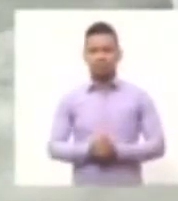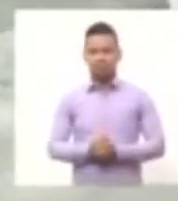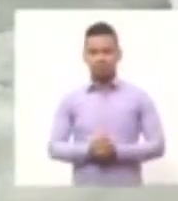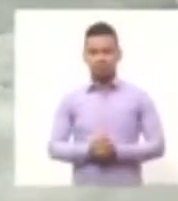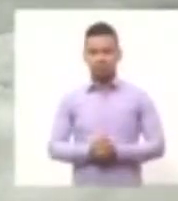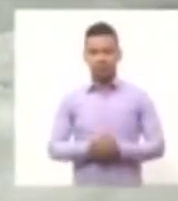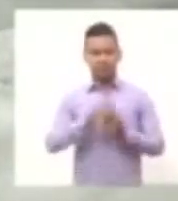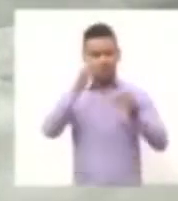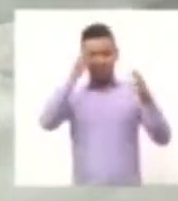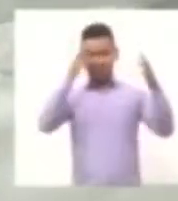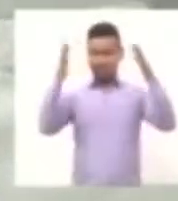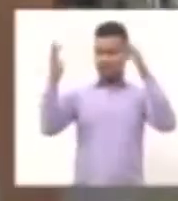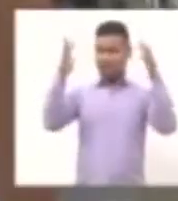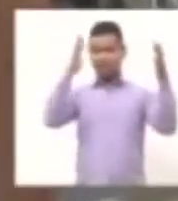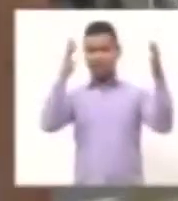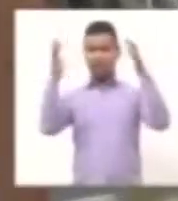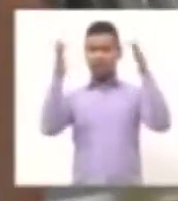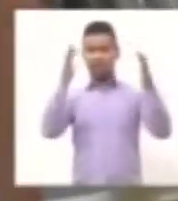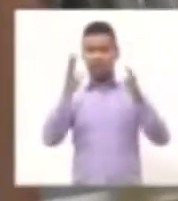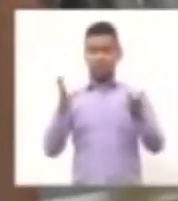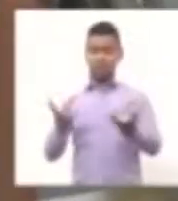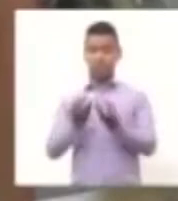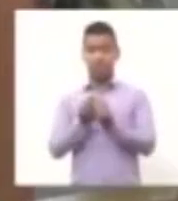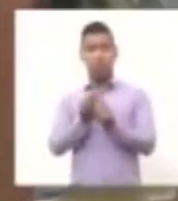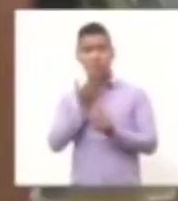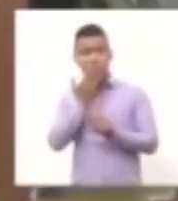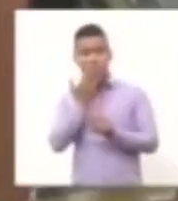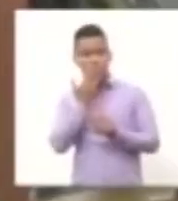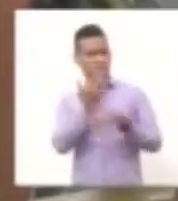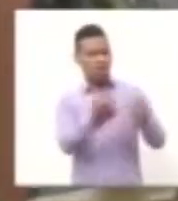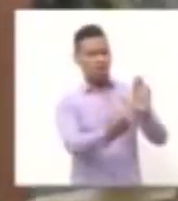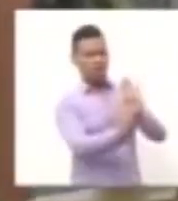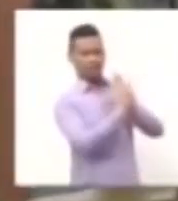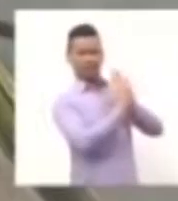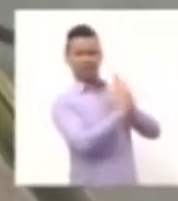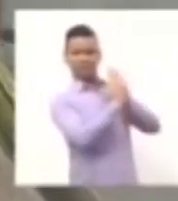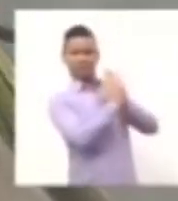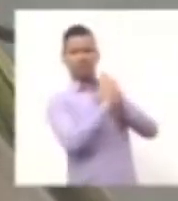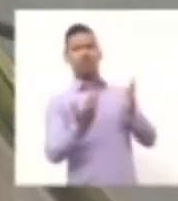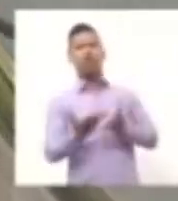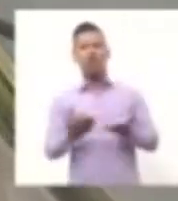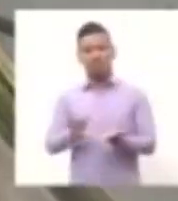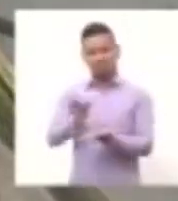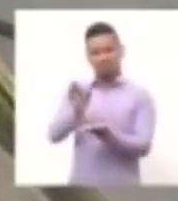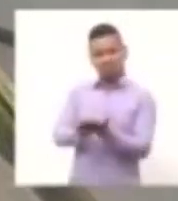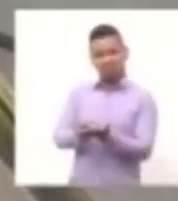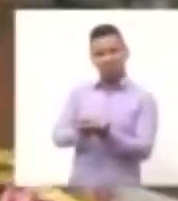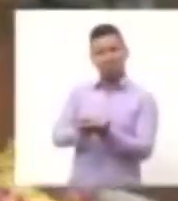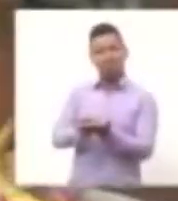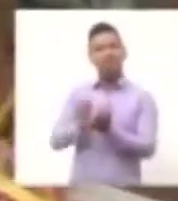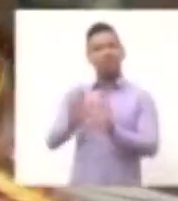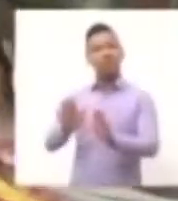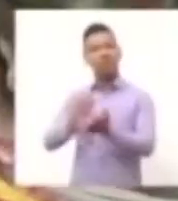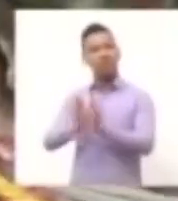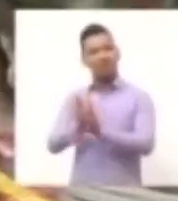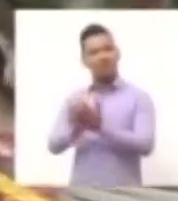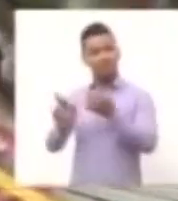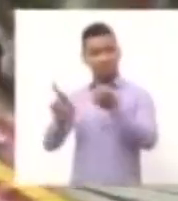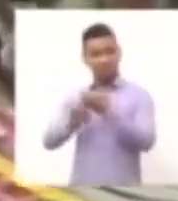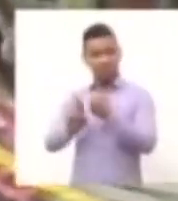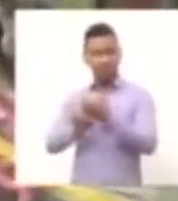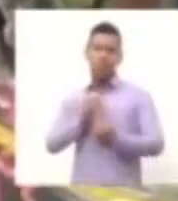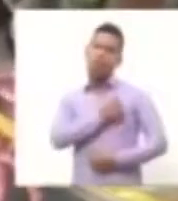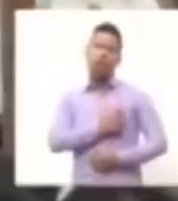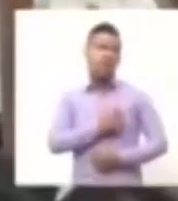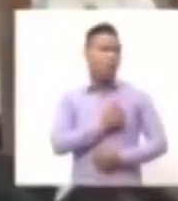Desesperado por presuntas amenazas de terratenientes, un grupo de indígenas se tomaron la plaza central de Riohacha. Los manifestantes exigen la reubicación en otro